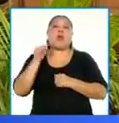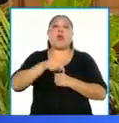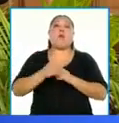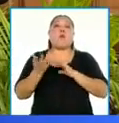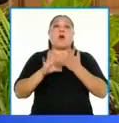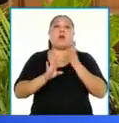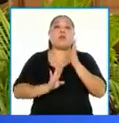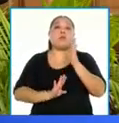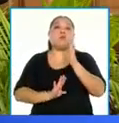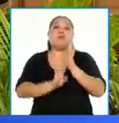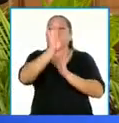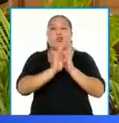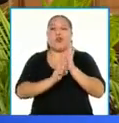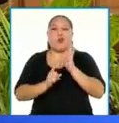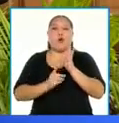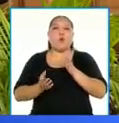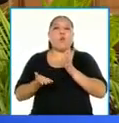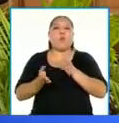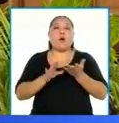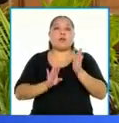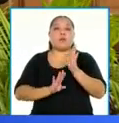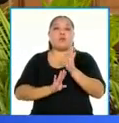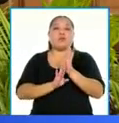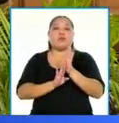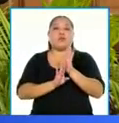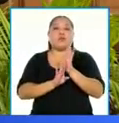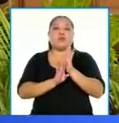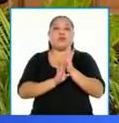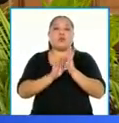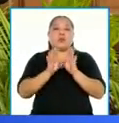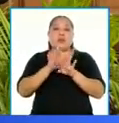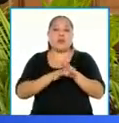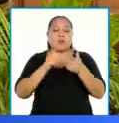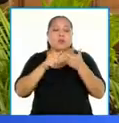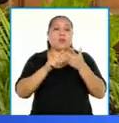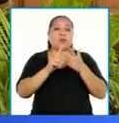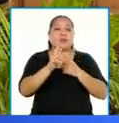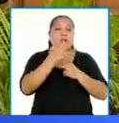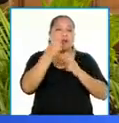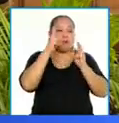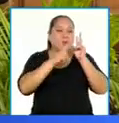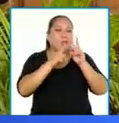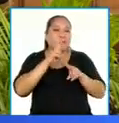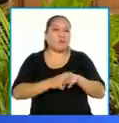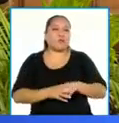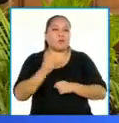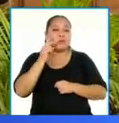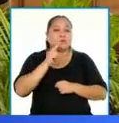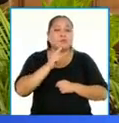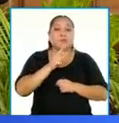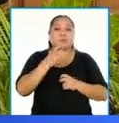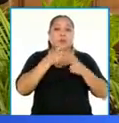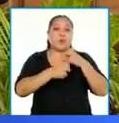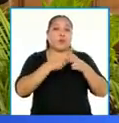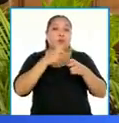defunciones, pero todavía tenemos efectos muy serios en la situación de las personas que están